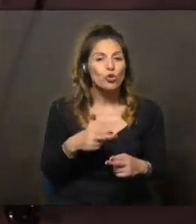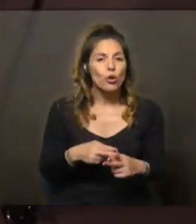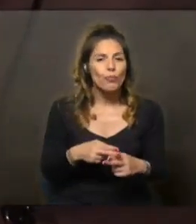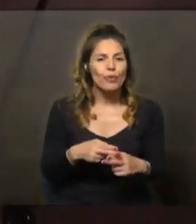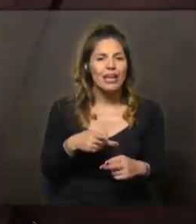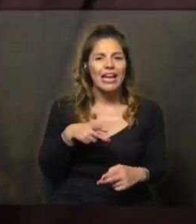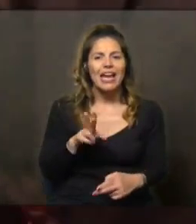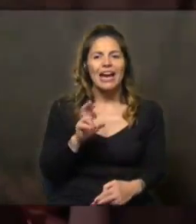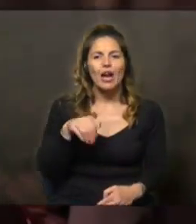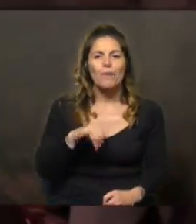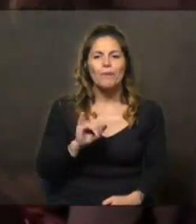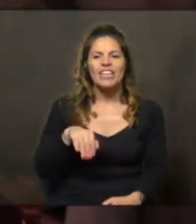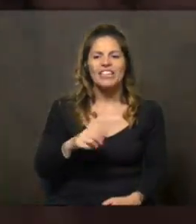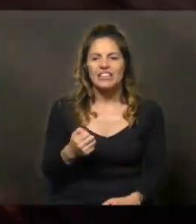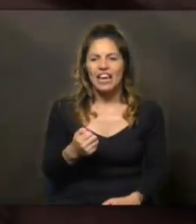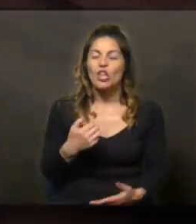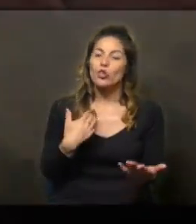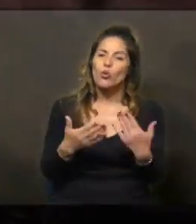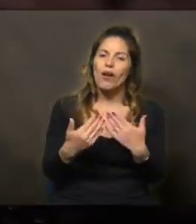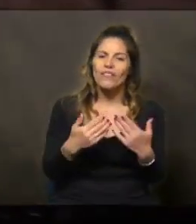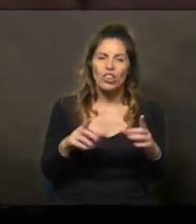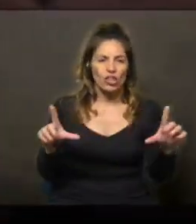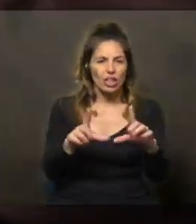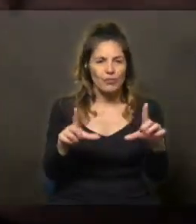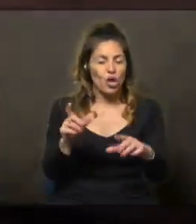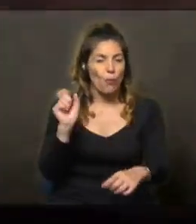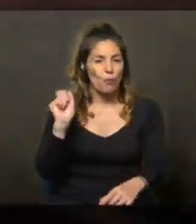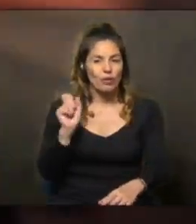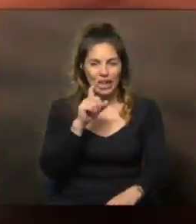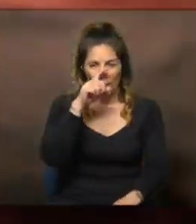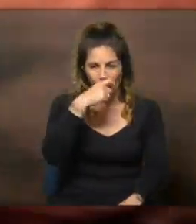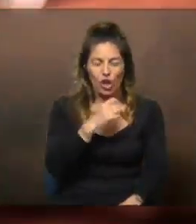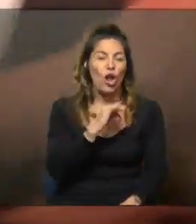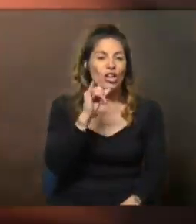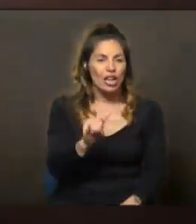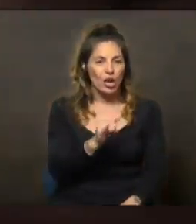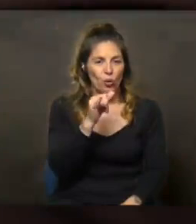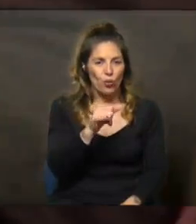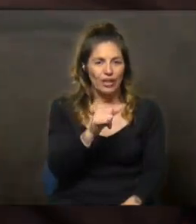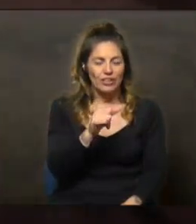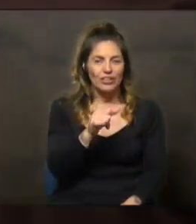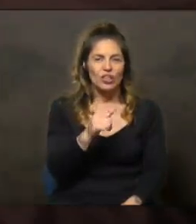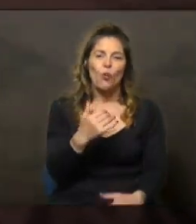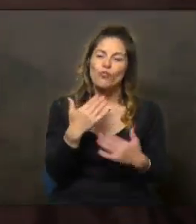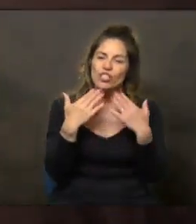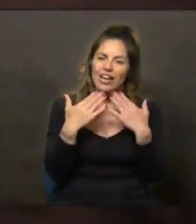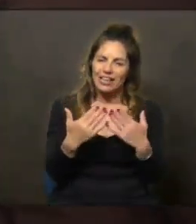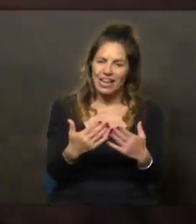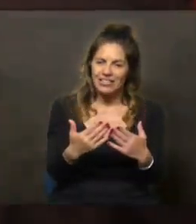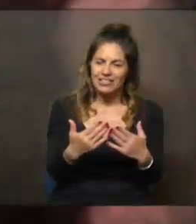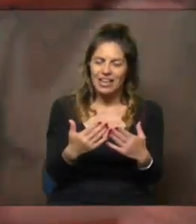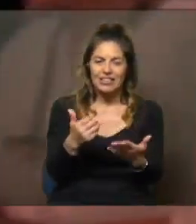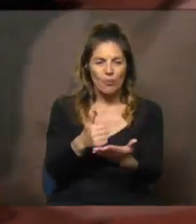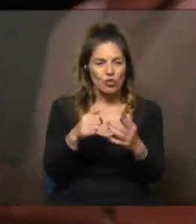hermia bien muchas gracias estuvo hablando con la televisión pública de Montevideo le cuento a la señora con quien habló Le agradezco estamos